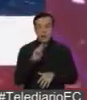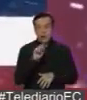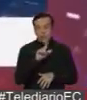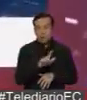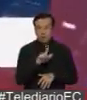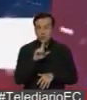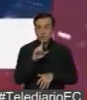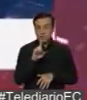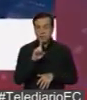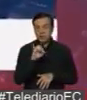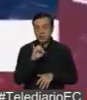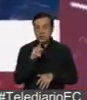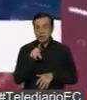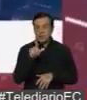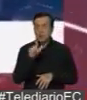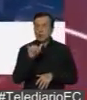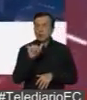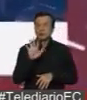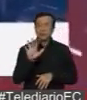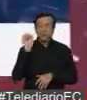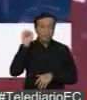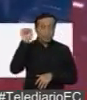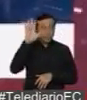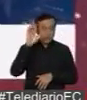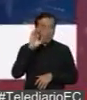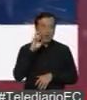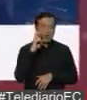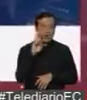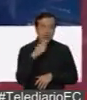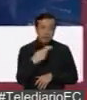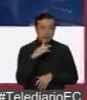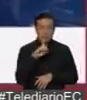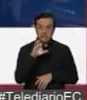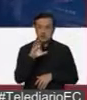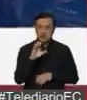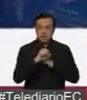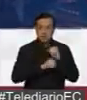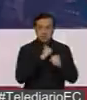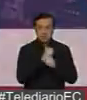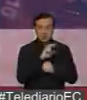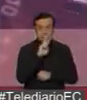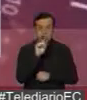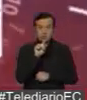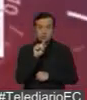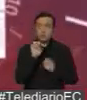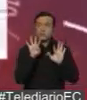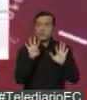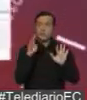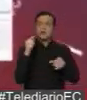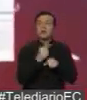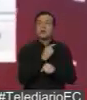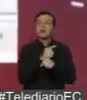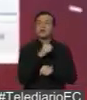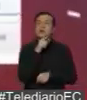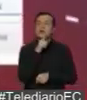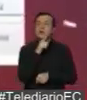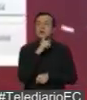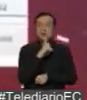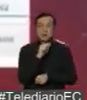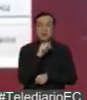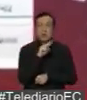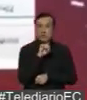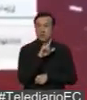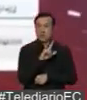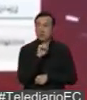HDC Producciones es una productora audiovisual creada en 2009, que se mantiene activa y que tiene como gerente general a Daniel